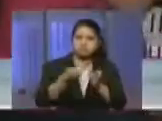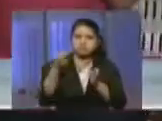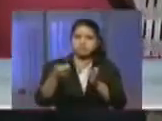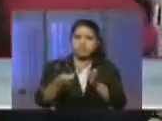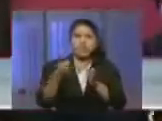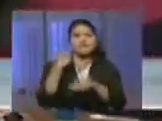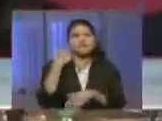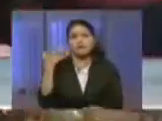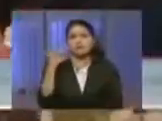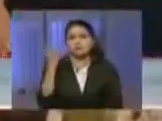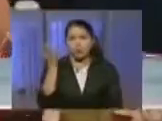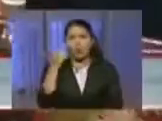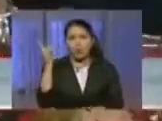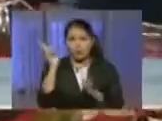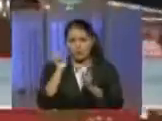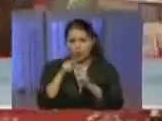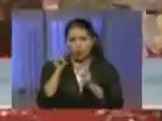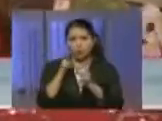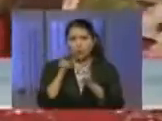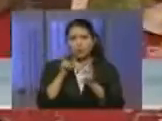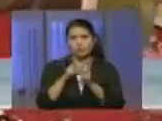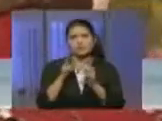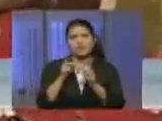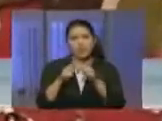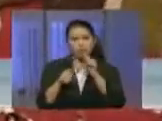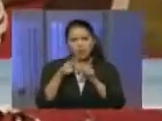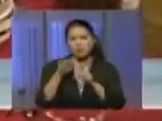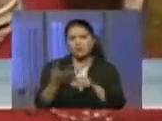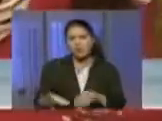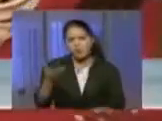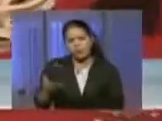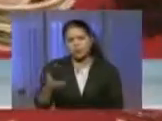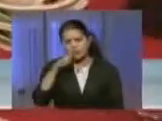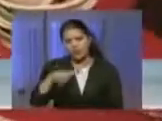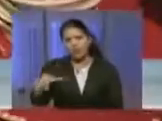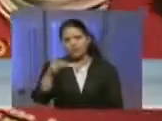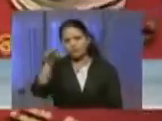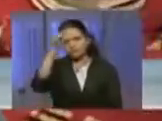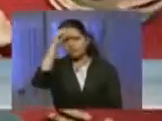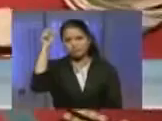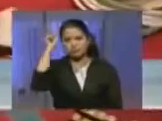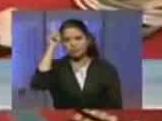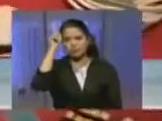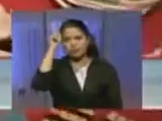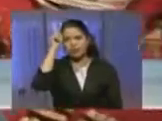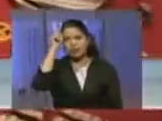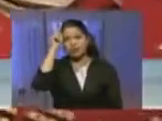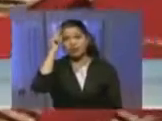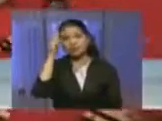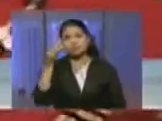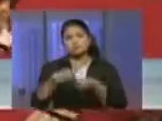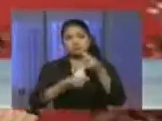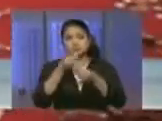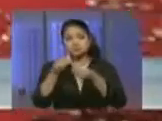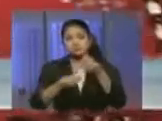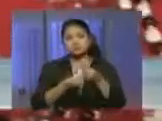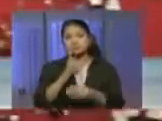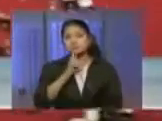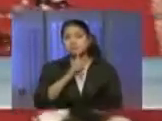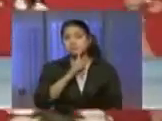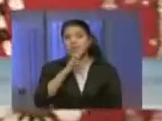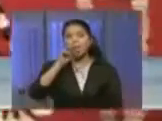conocido uner par para el pueblo cariña que es un material llamado